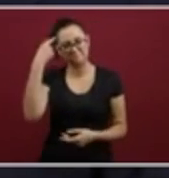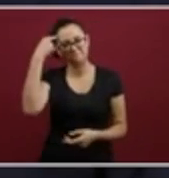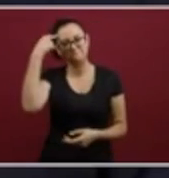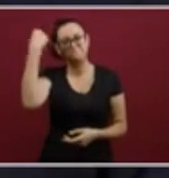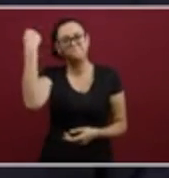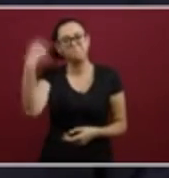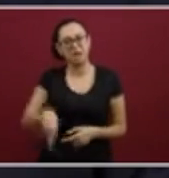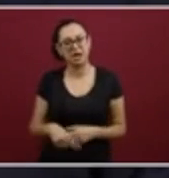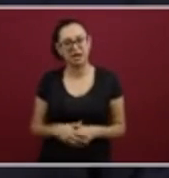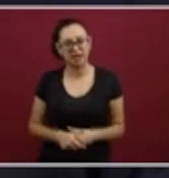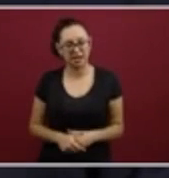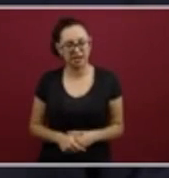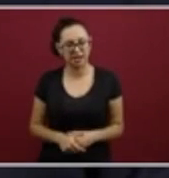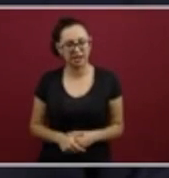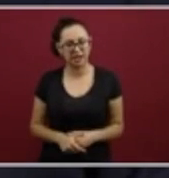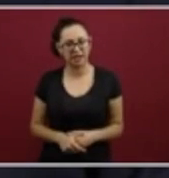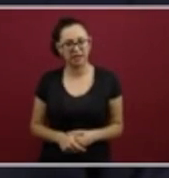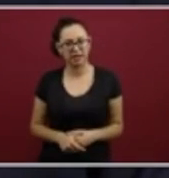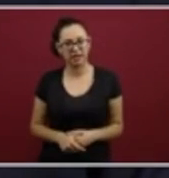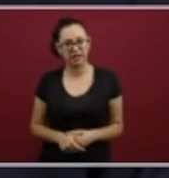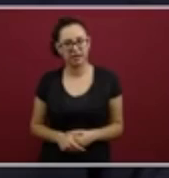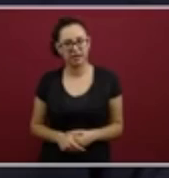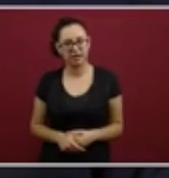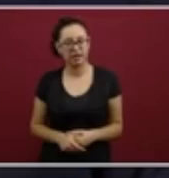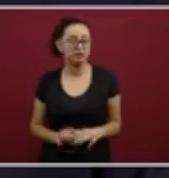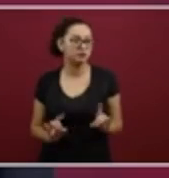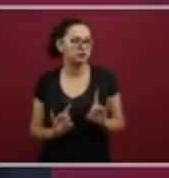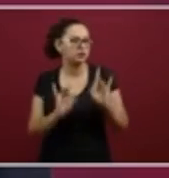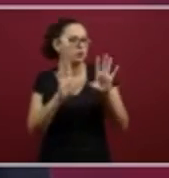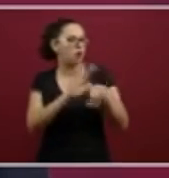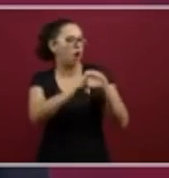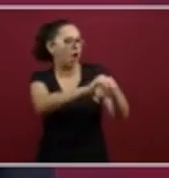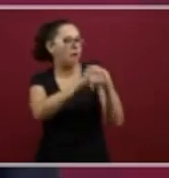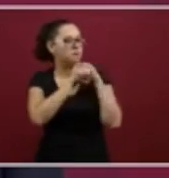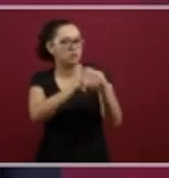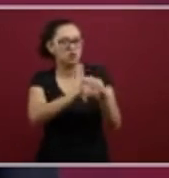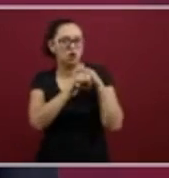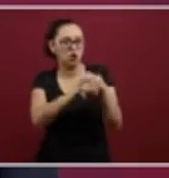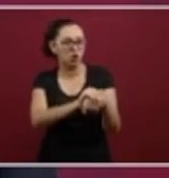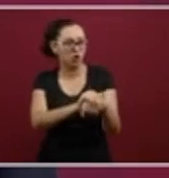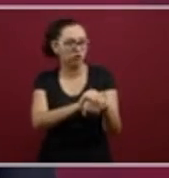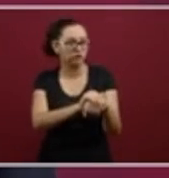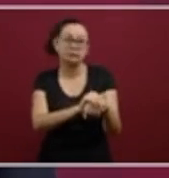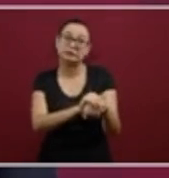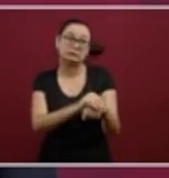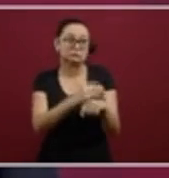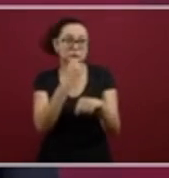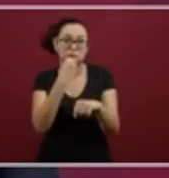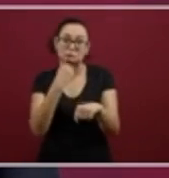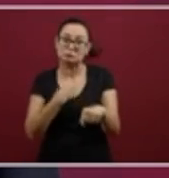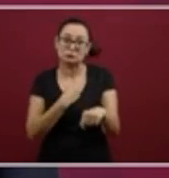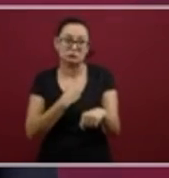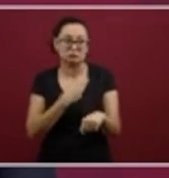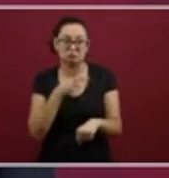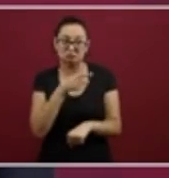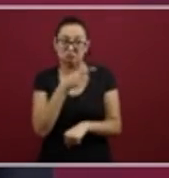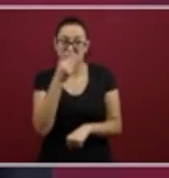caía de la gracia y se convertía pues en un chivo